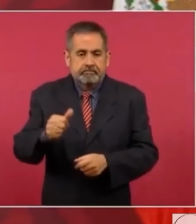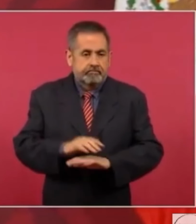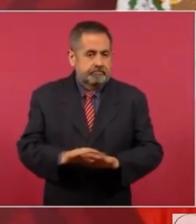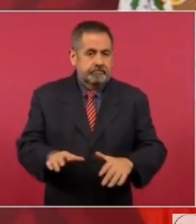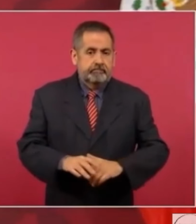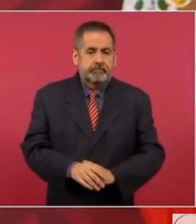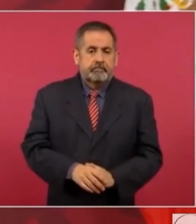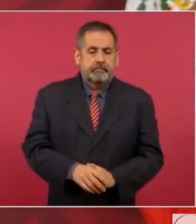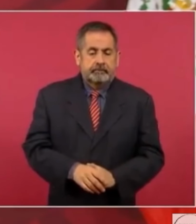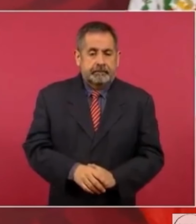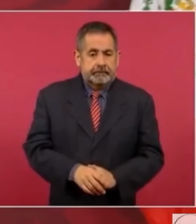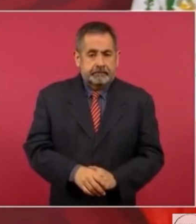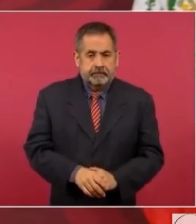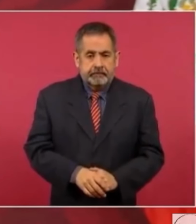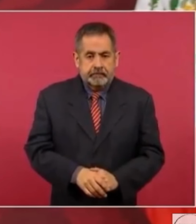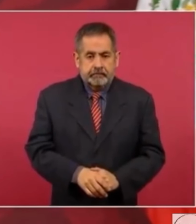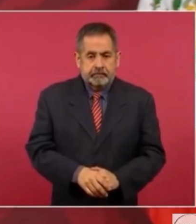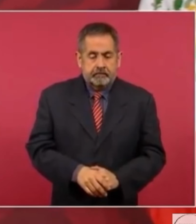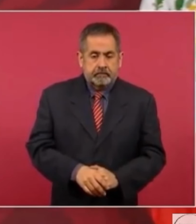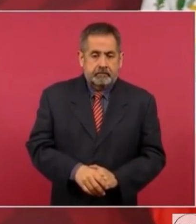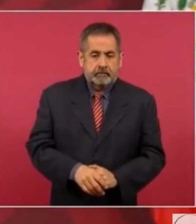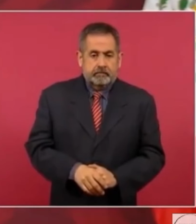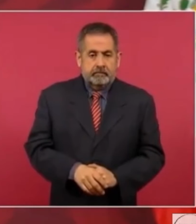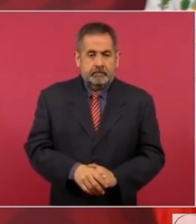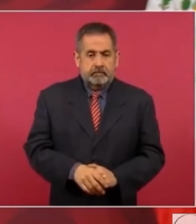¿Ingresa por Madero usted, señor presidente? Sí,